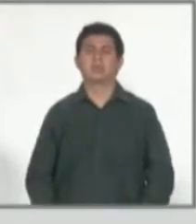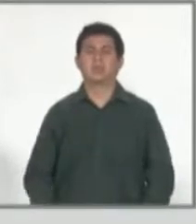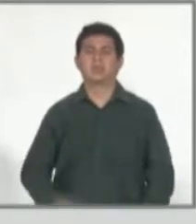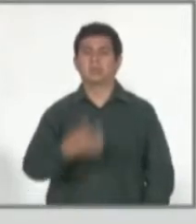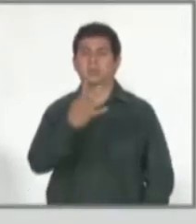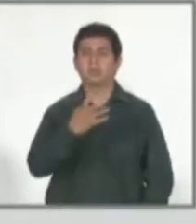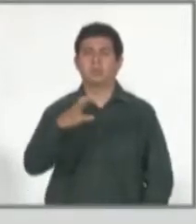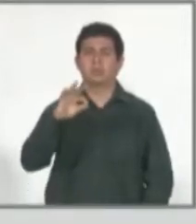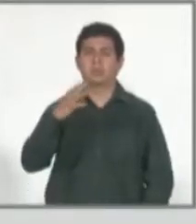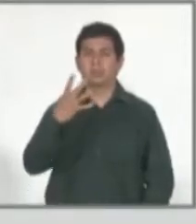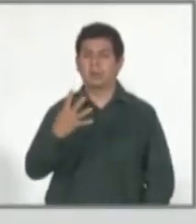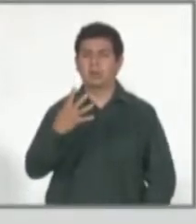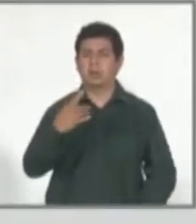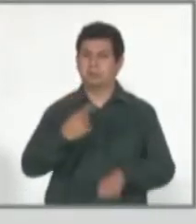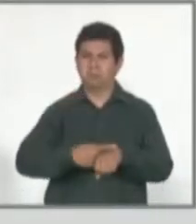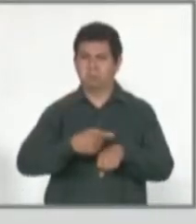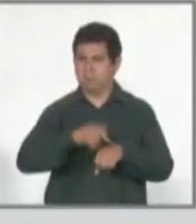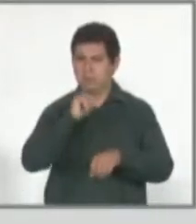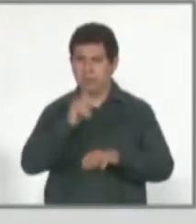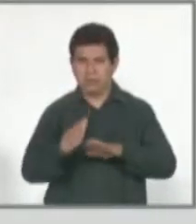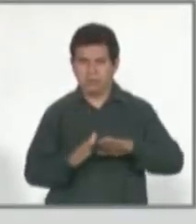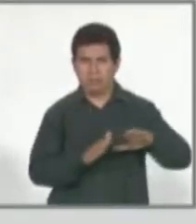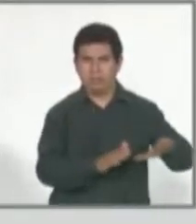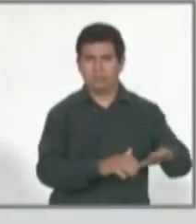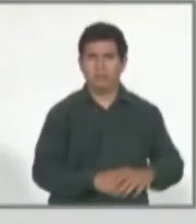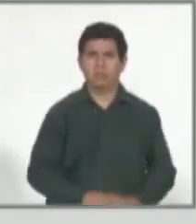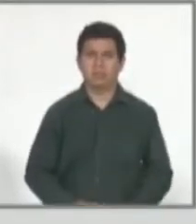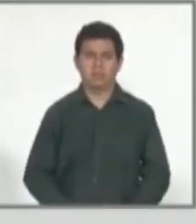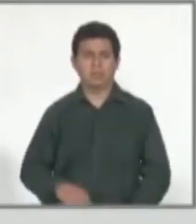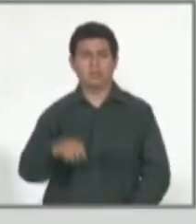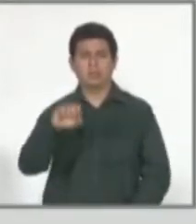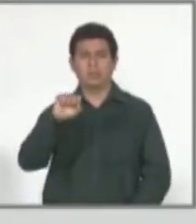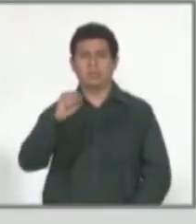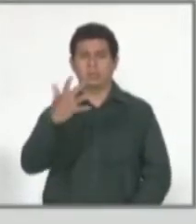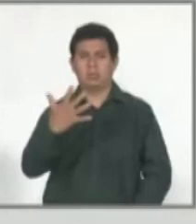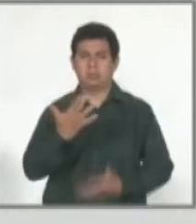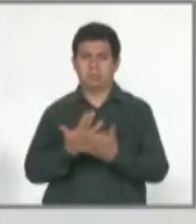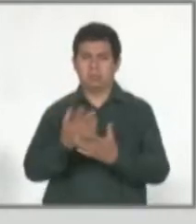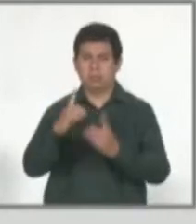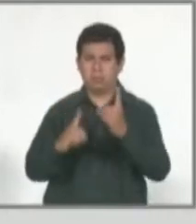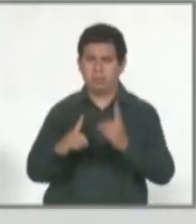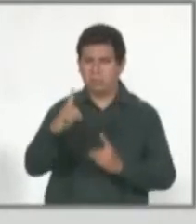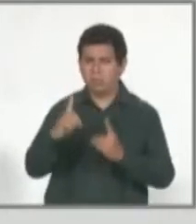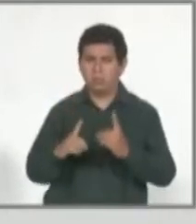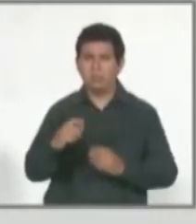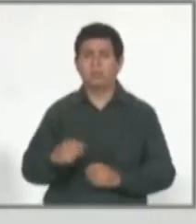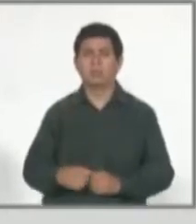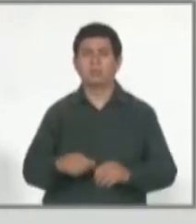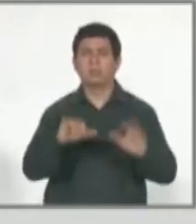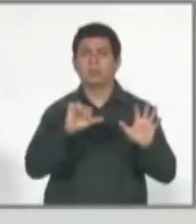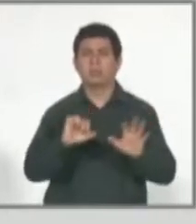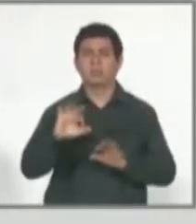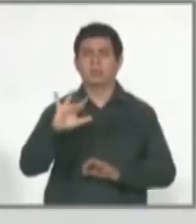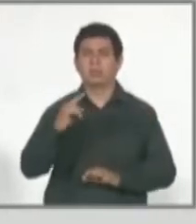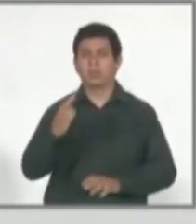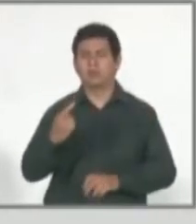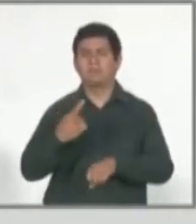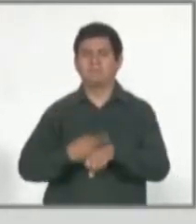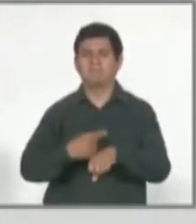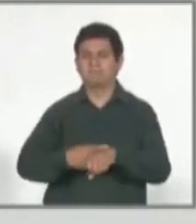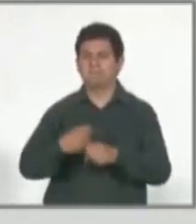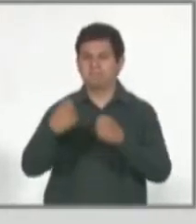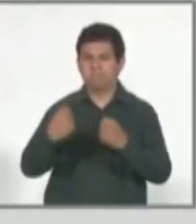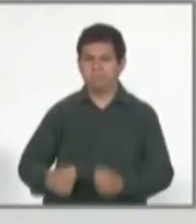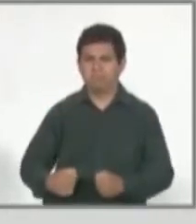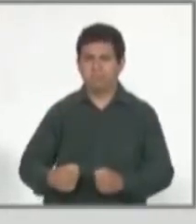444 casos negativos 65 casos sospechosos 600 51 casos